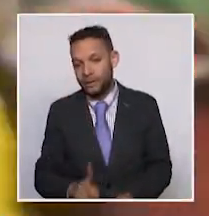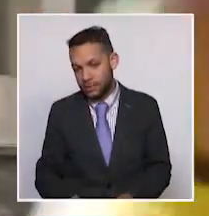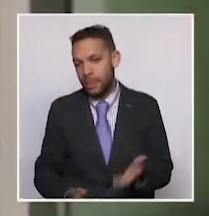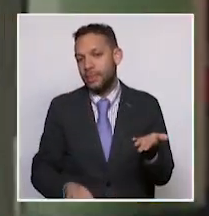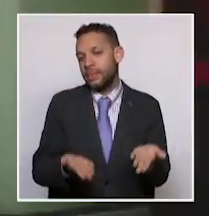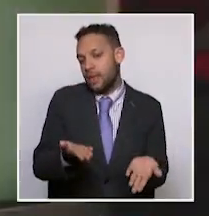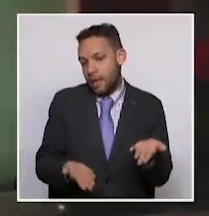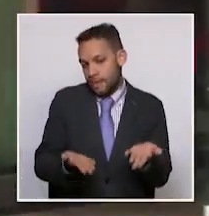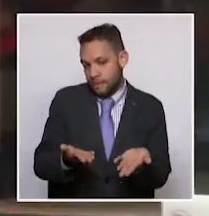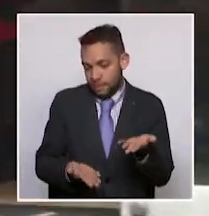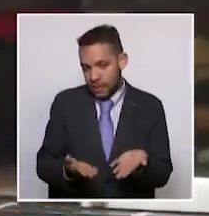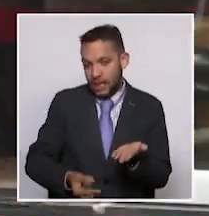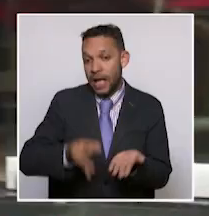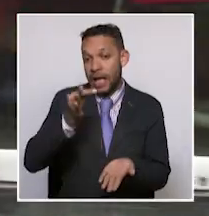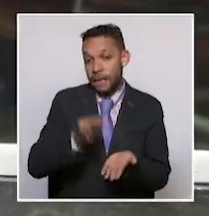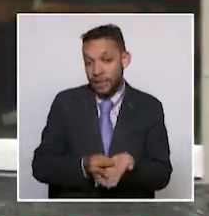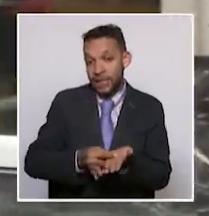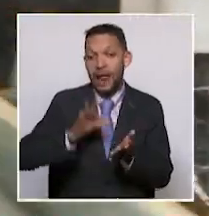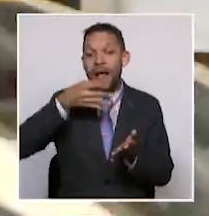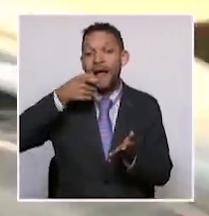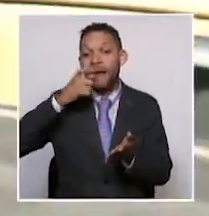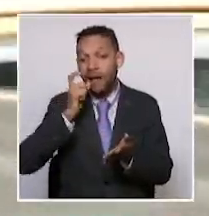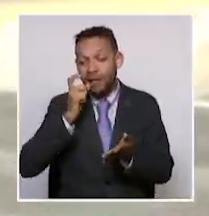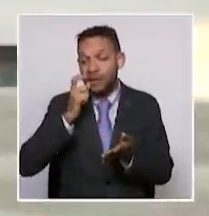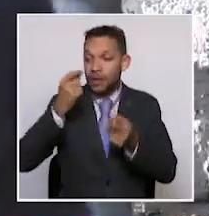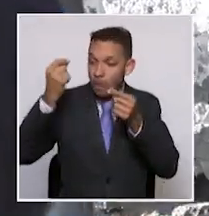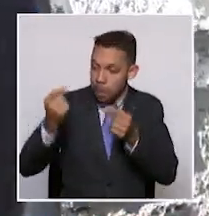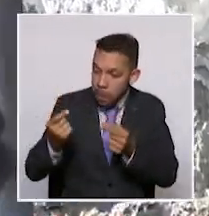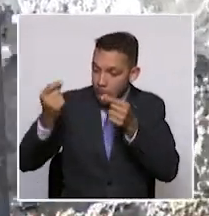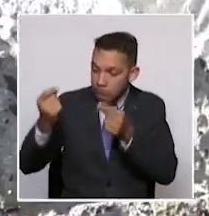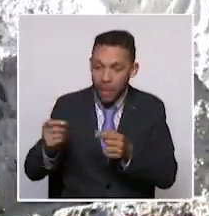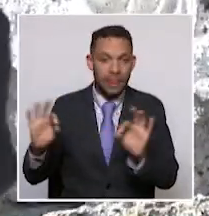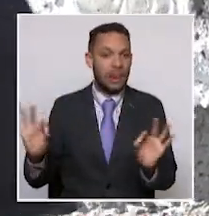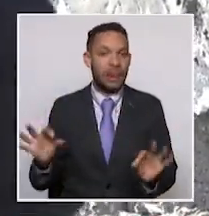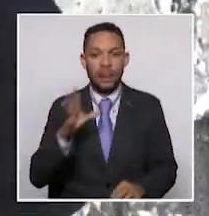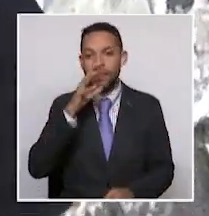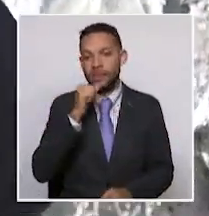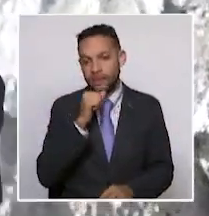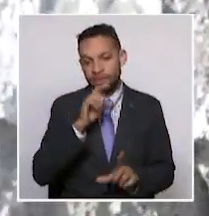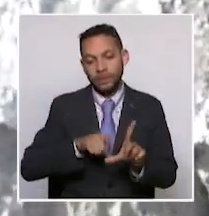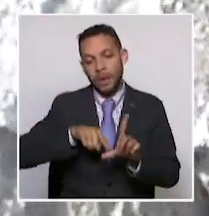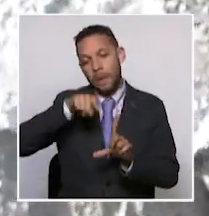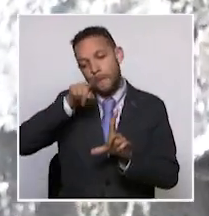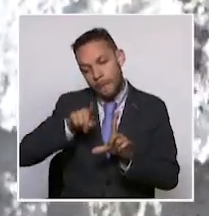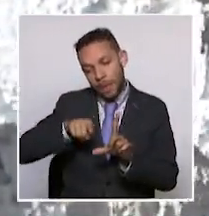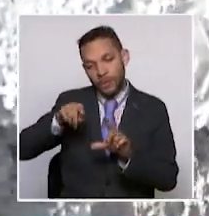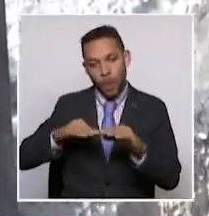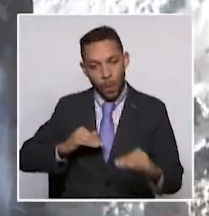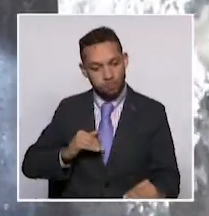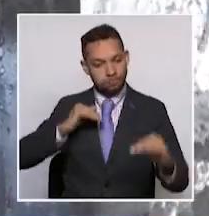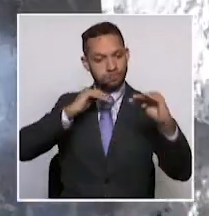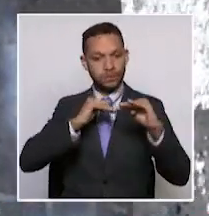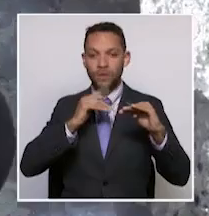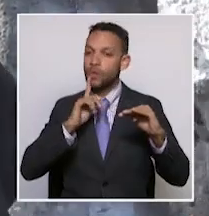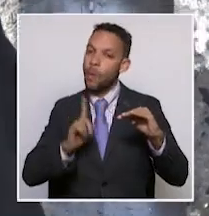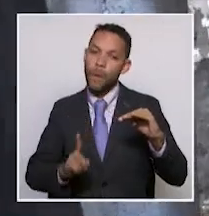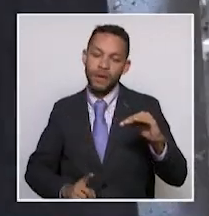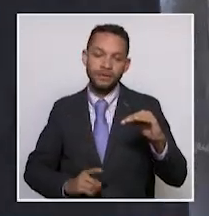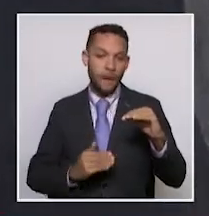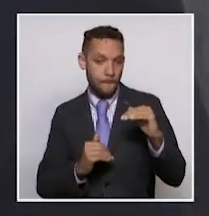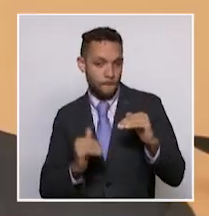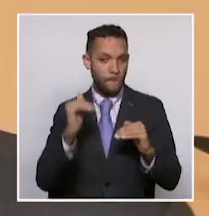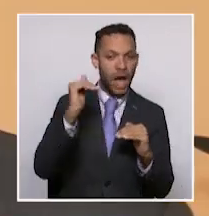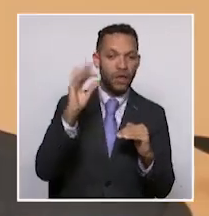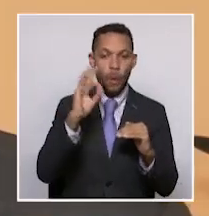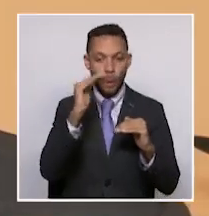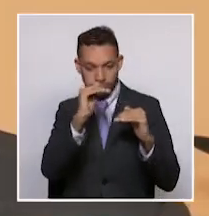muchos años la capital caldense no cuenta con este censo y, por lo tanto, no se puede realizar una comparación objetiva sobre un aumento o